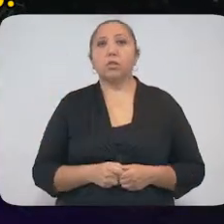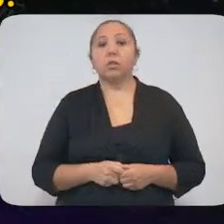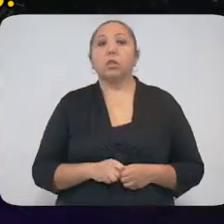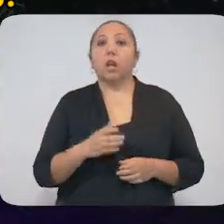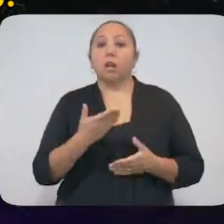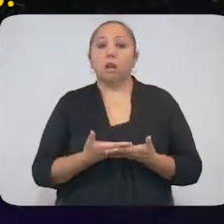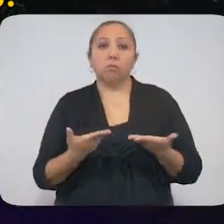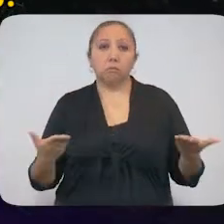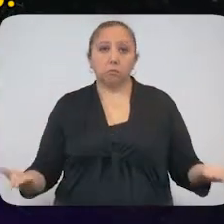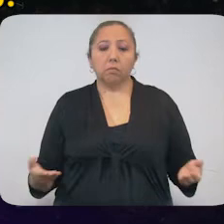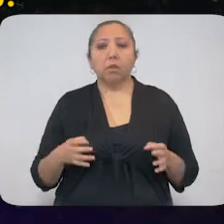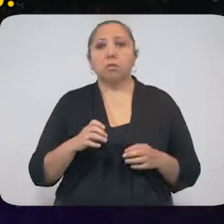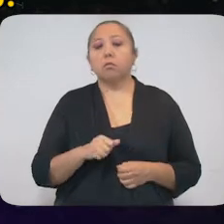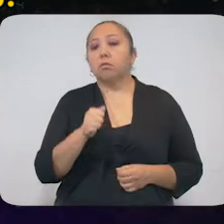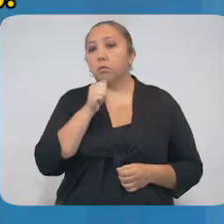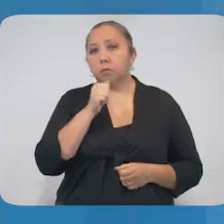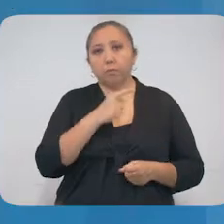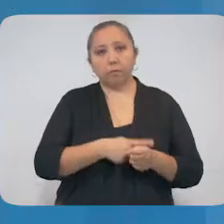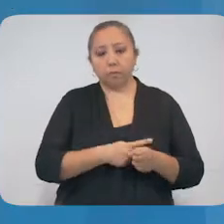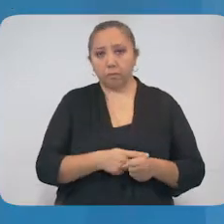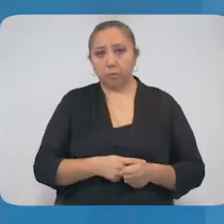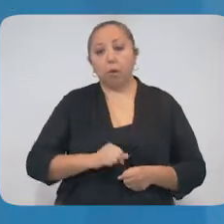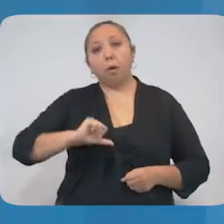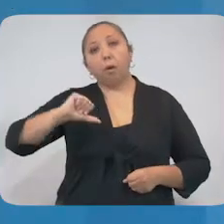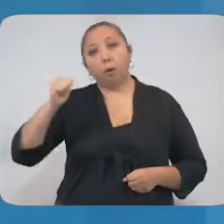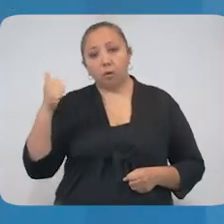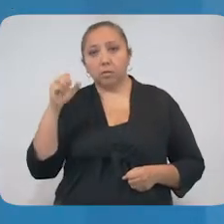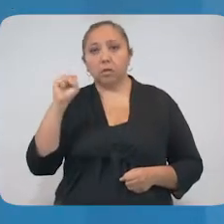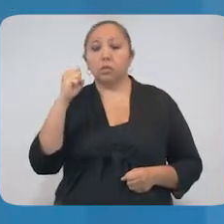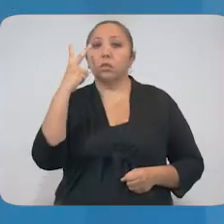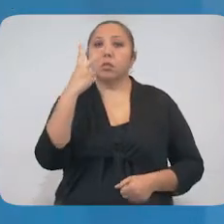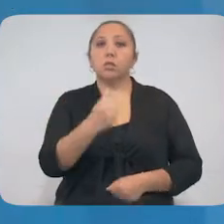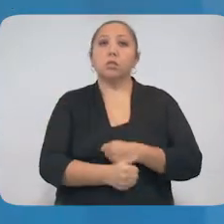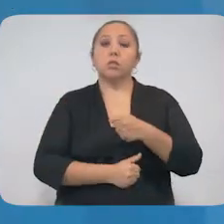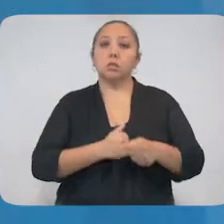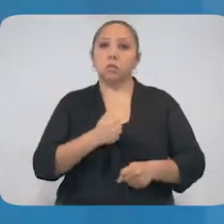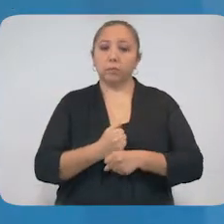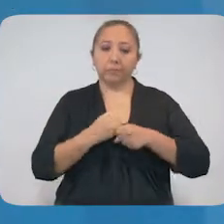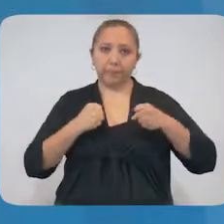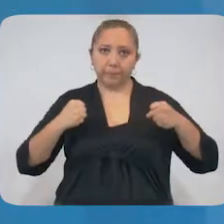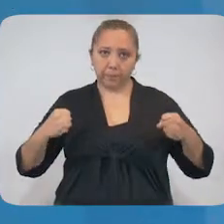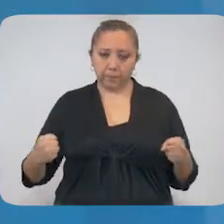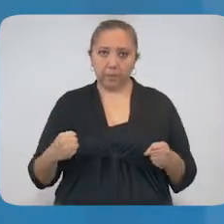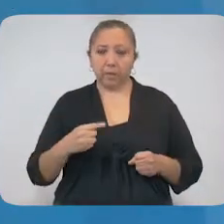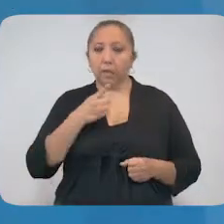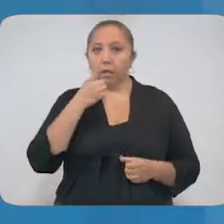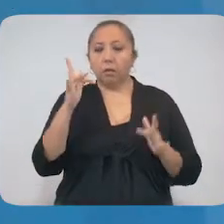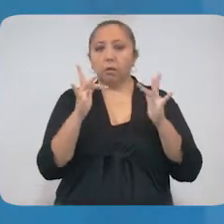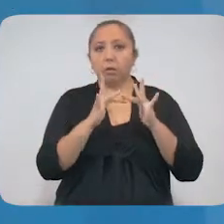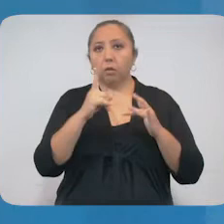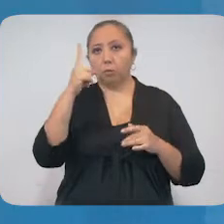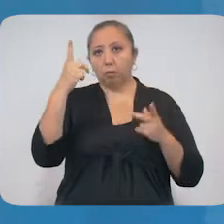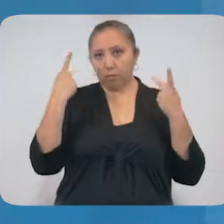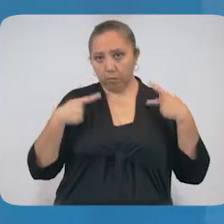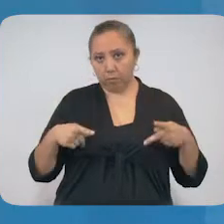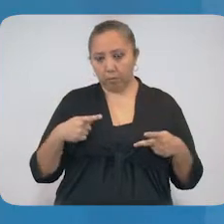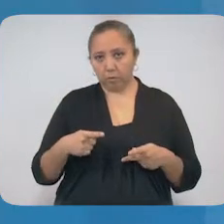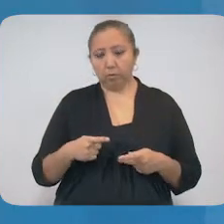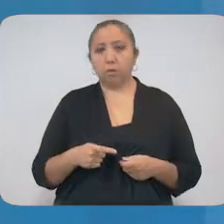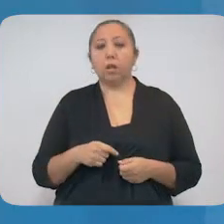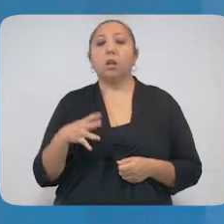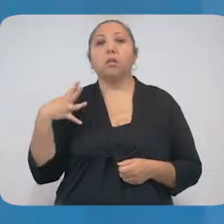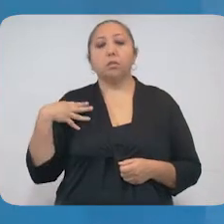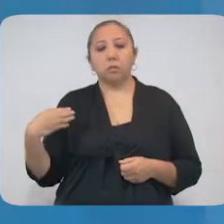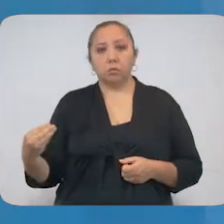al momento se reportan asintomáticas, y otra, de 62 años, con obesidad, reportó contacto con una persona contagiada,